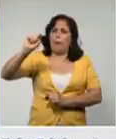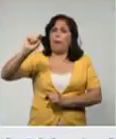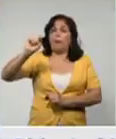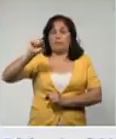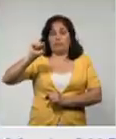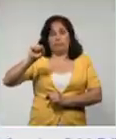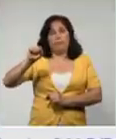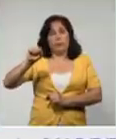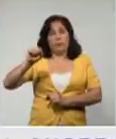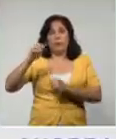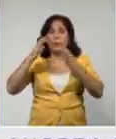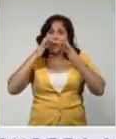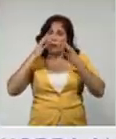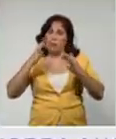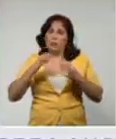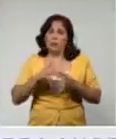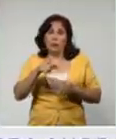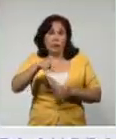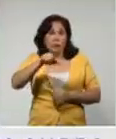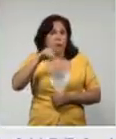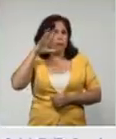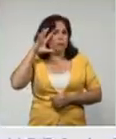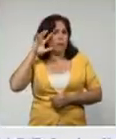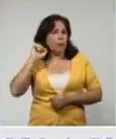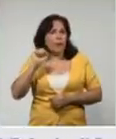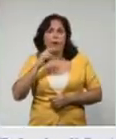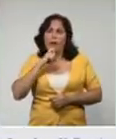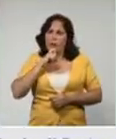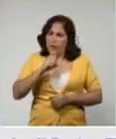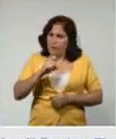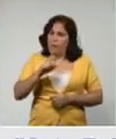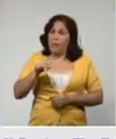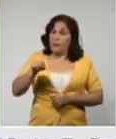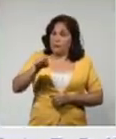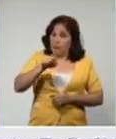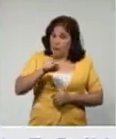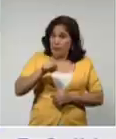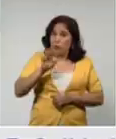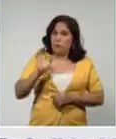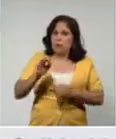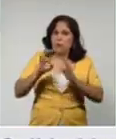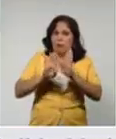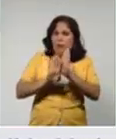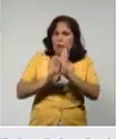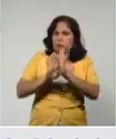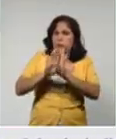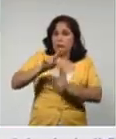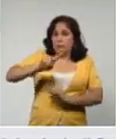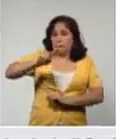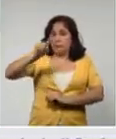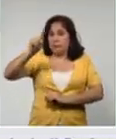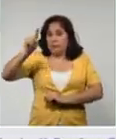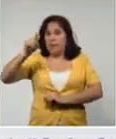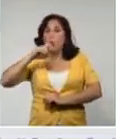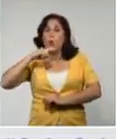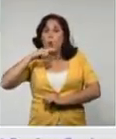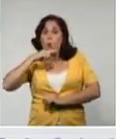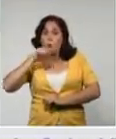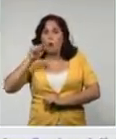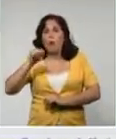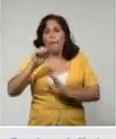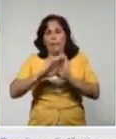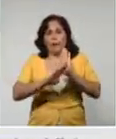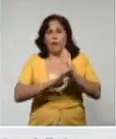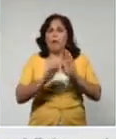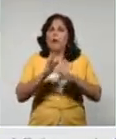es ascendente y que es lo que ha hecho que se adopten